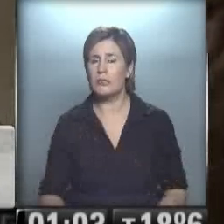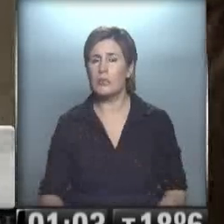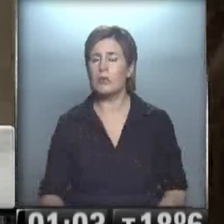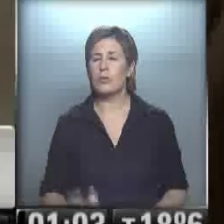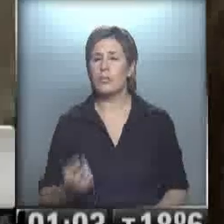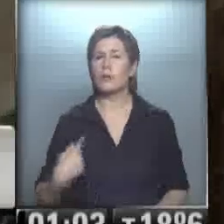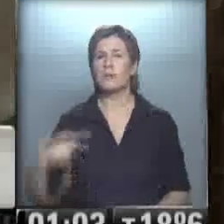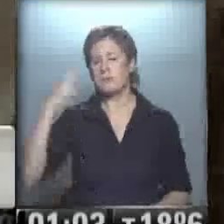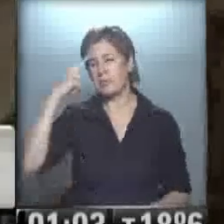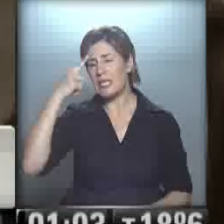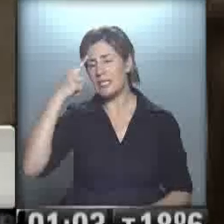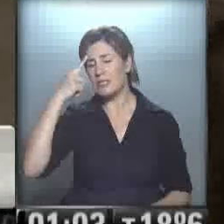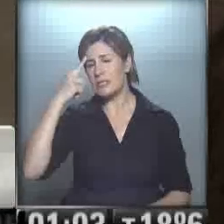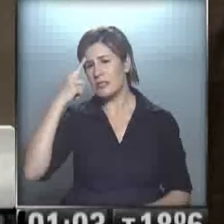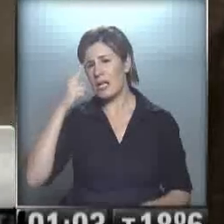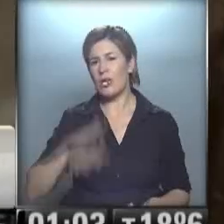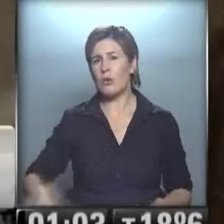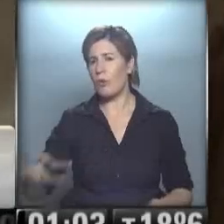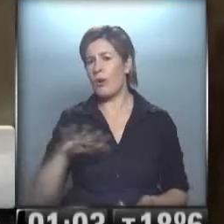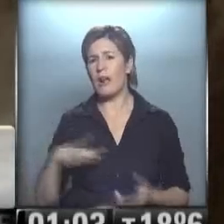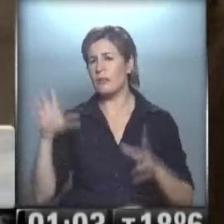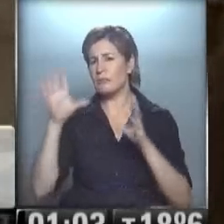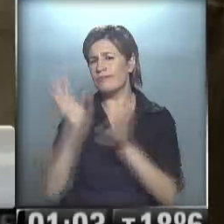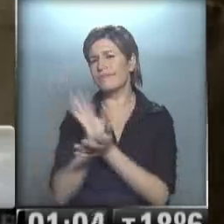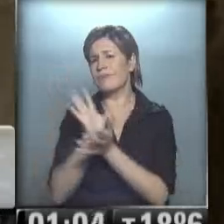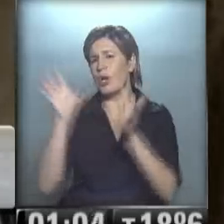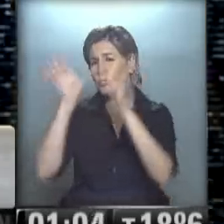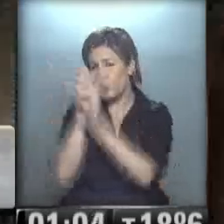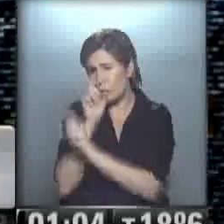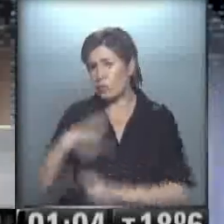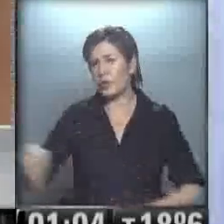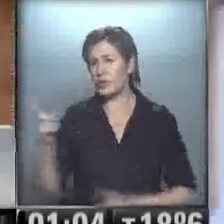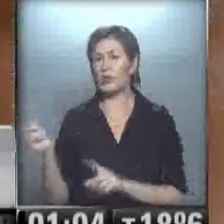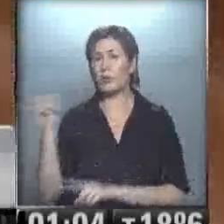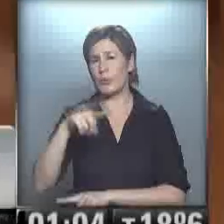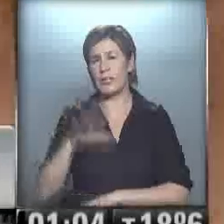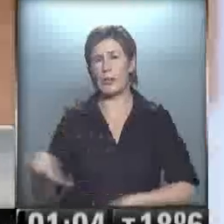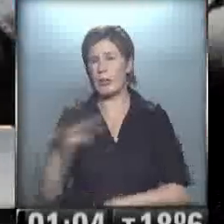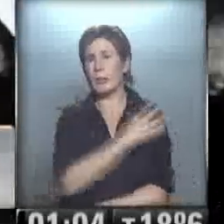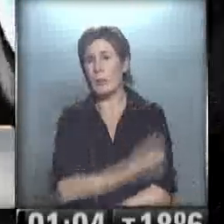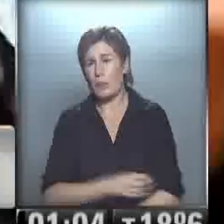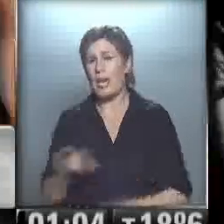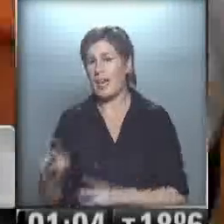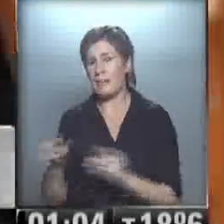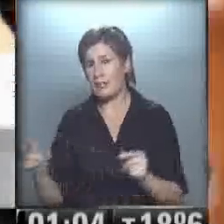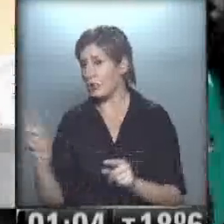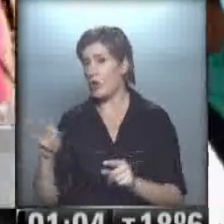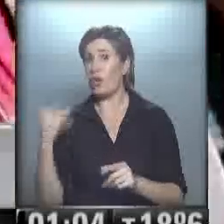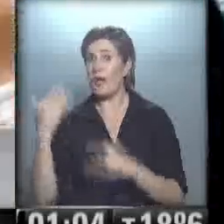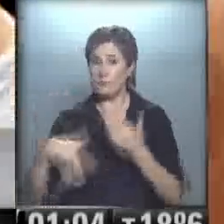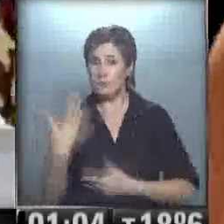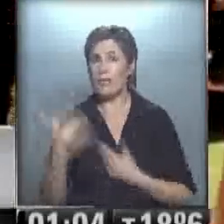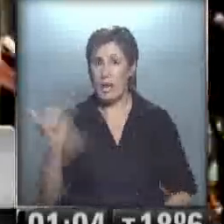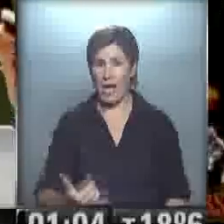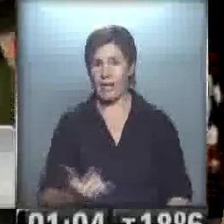de que no todo se termina en esa zona oscura de la cual venimos, ¿no es cierto? Yo tengo 4 ojos y en cada uno de ellos hay un tiro